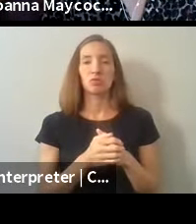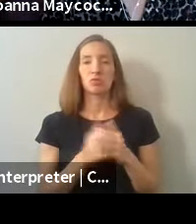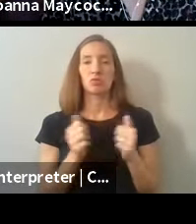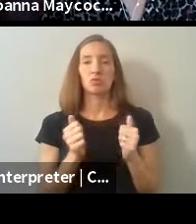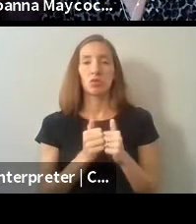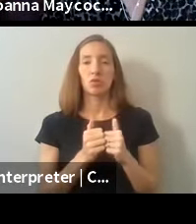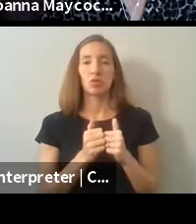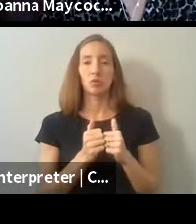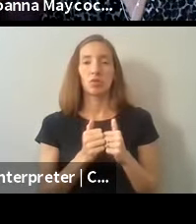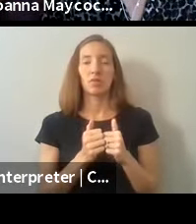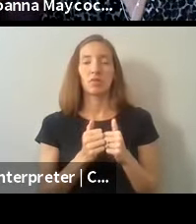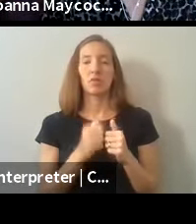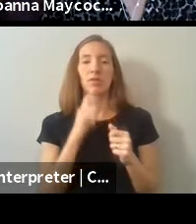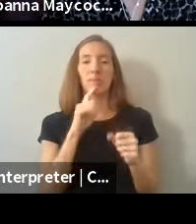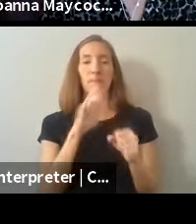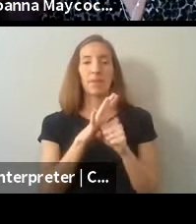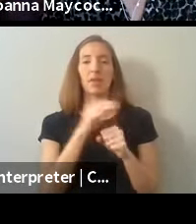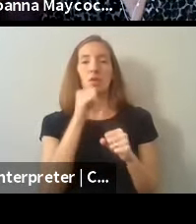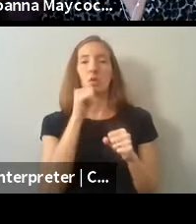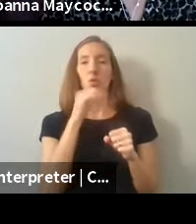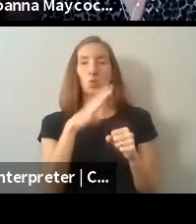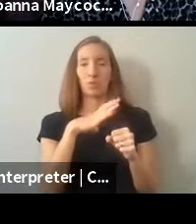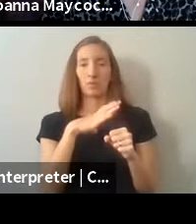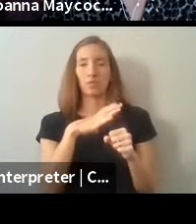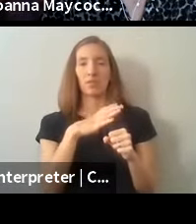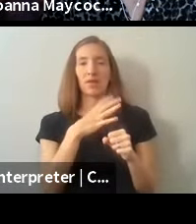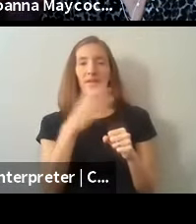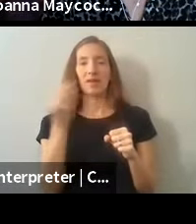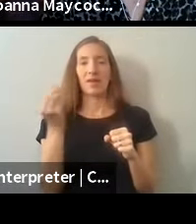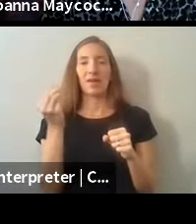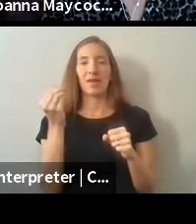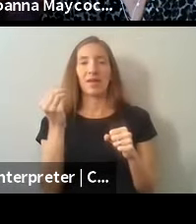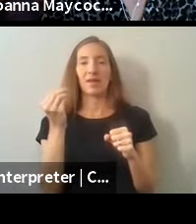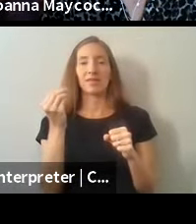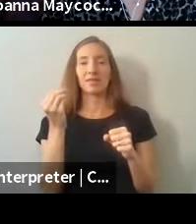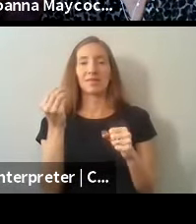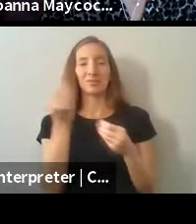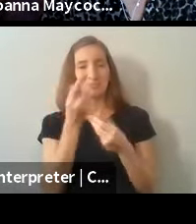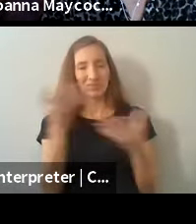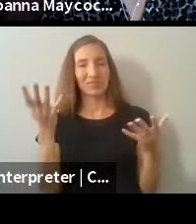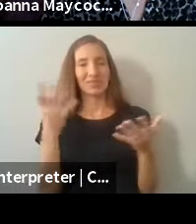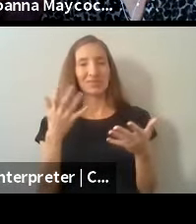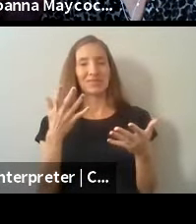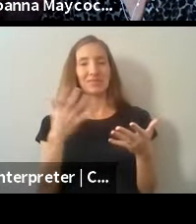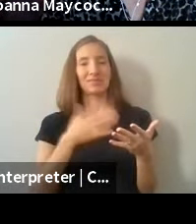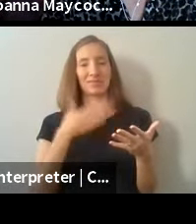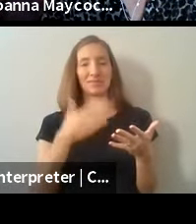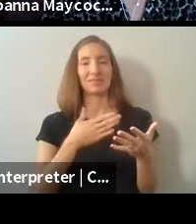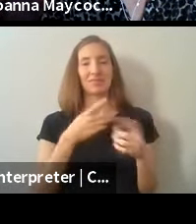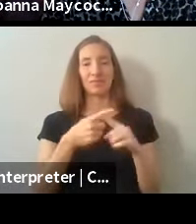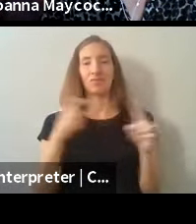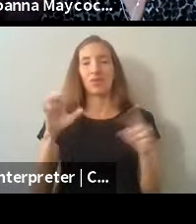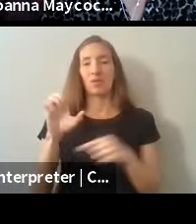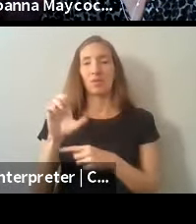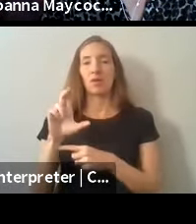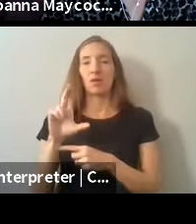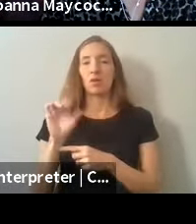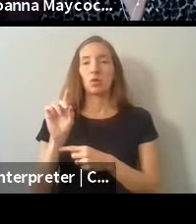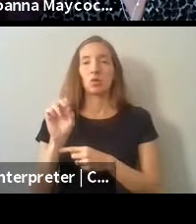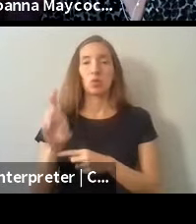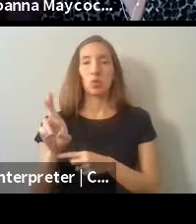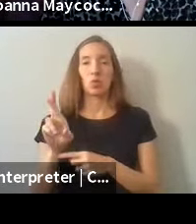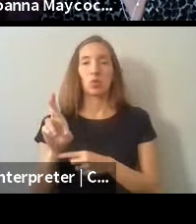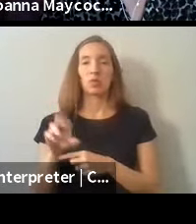greetings from Ecuador in America Latina. I am speak